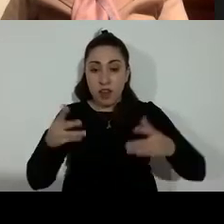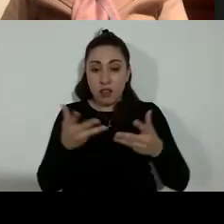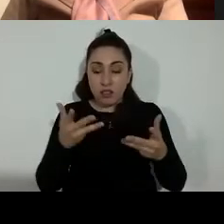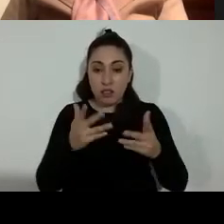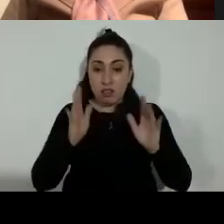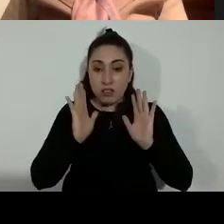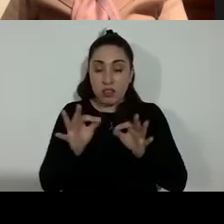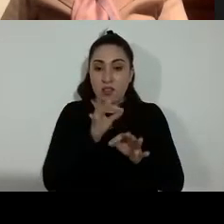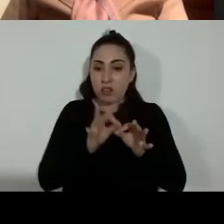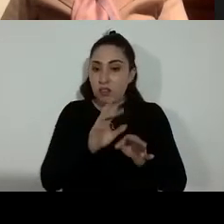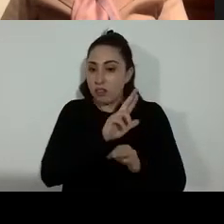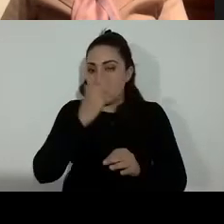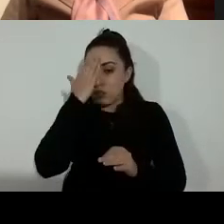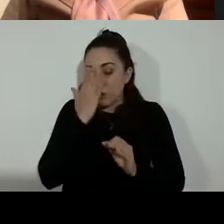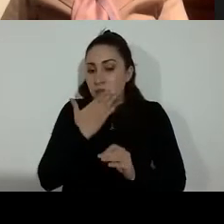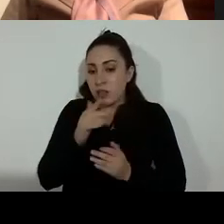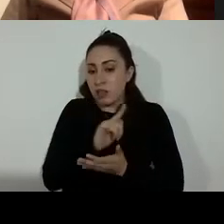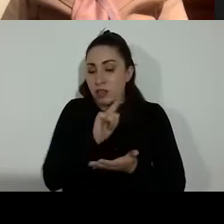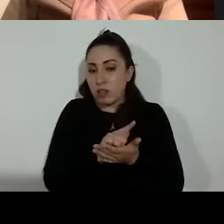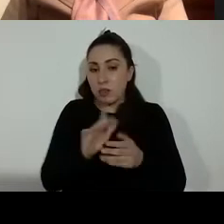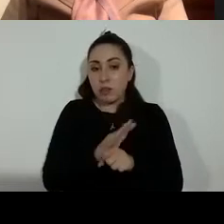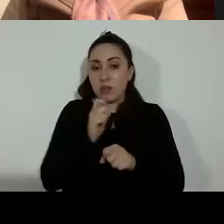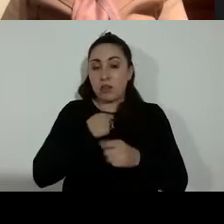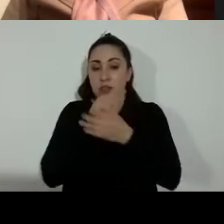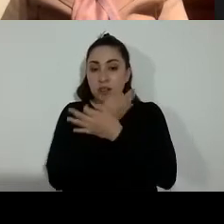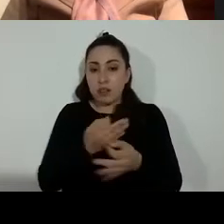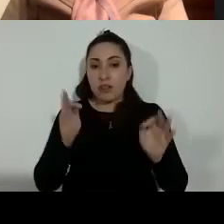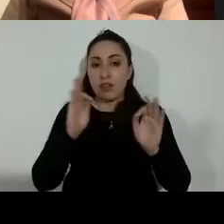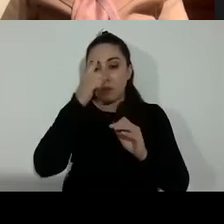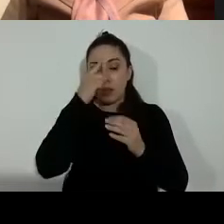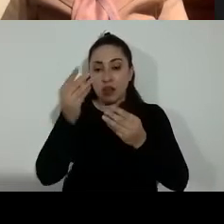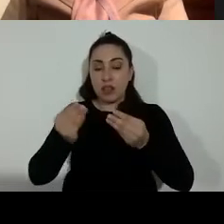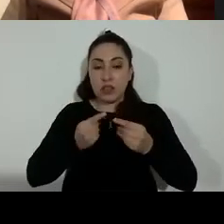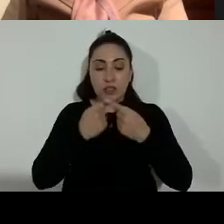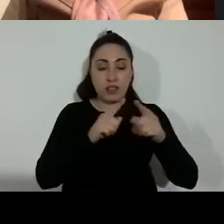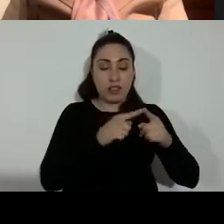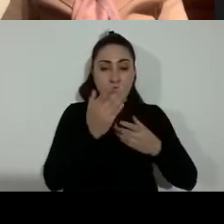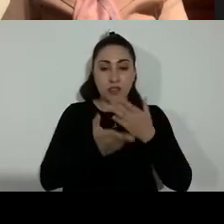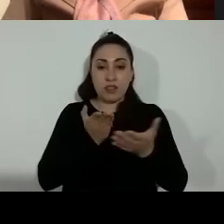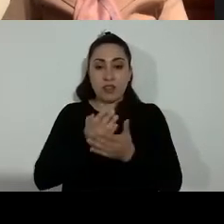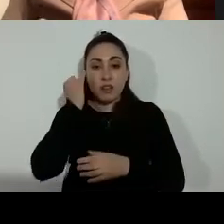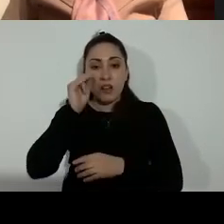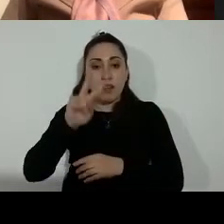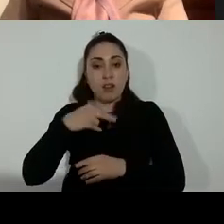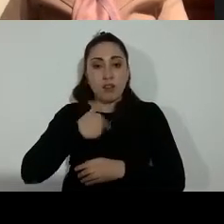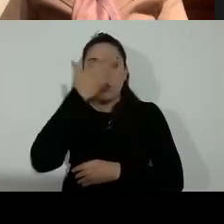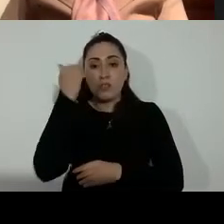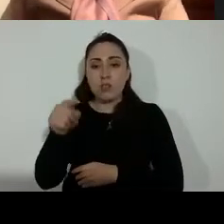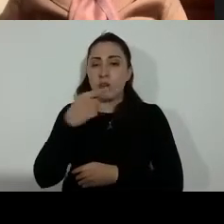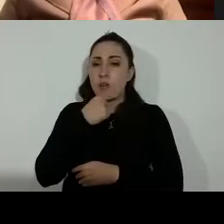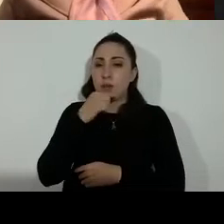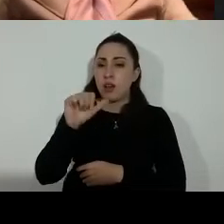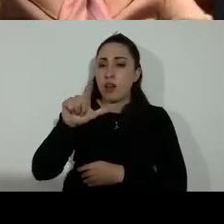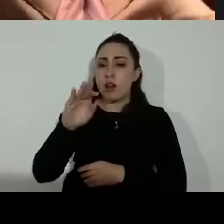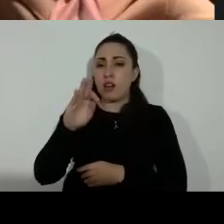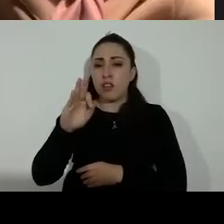tienen validez, porque tanto la convocatoria como el recibir, porque Yo no sé si Alfonso nos hizo el